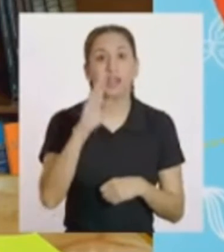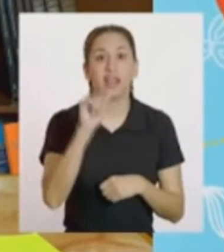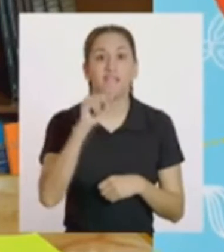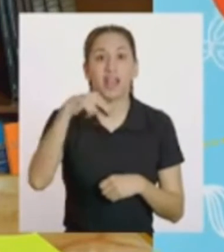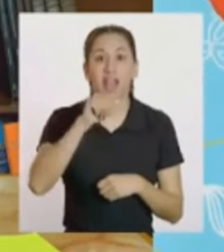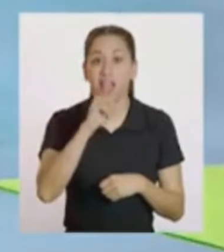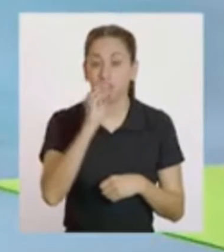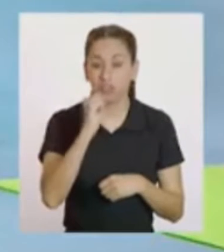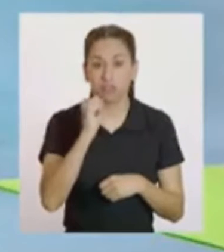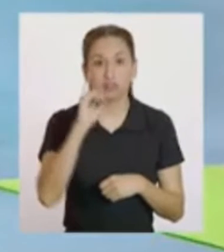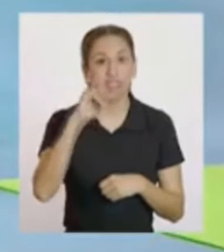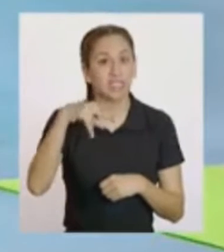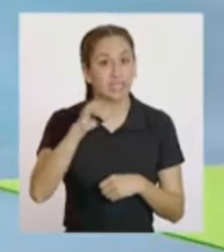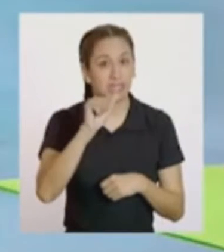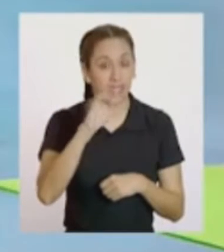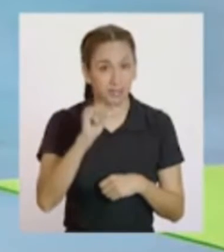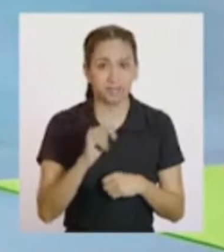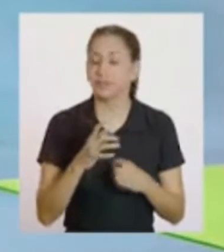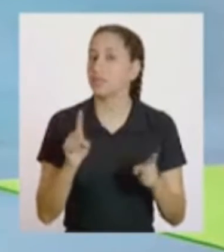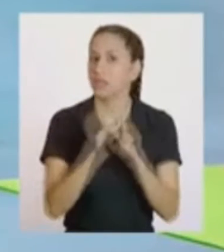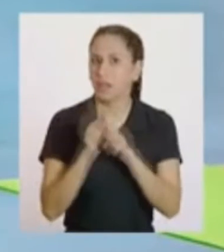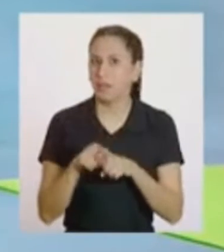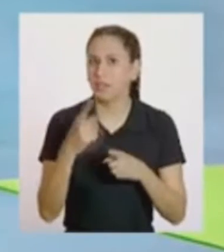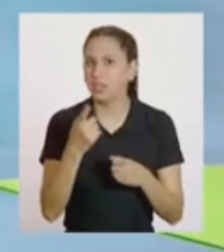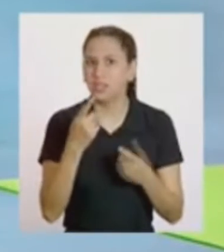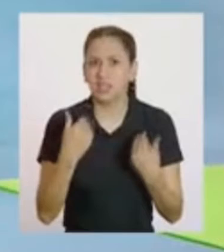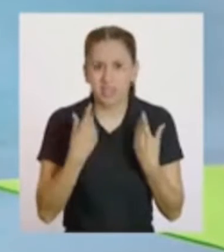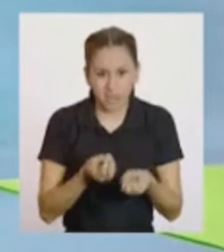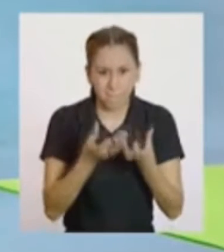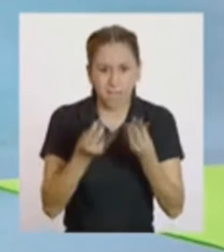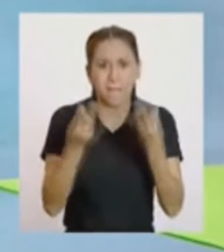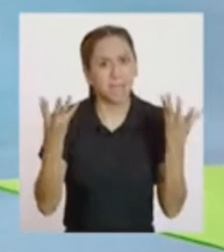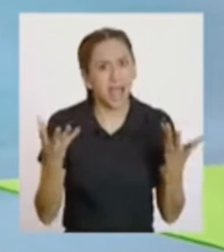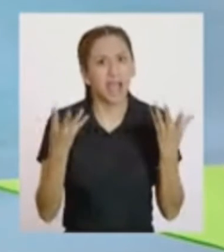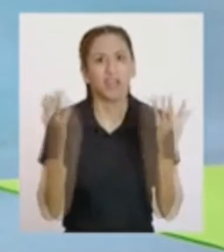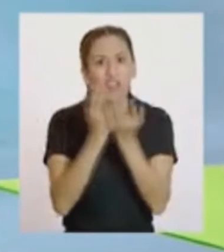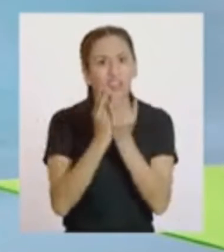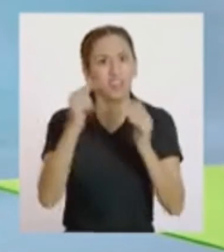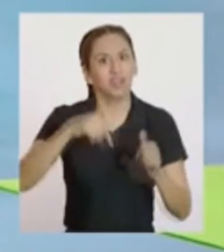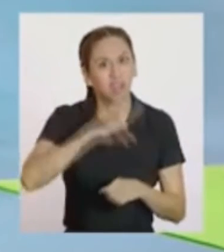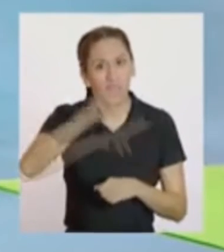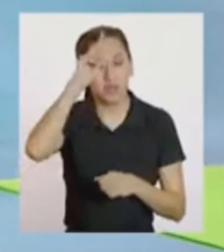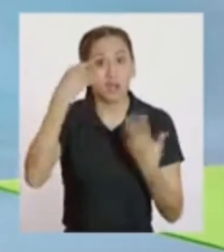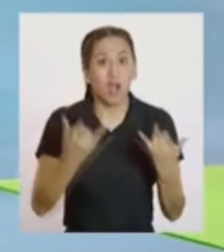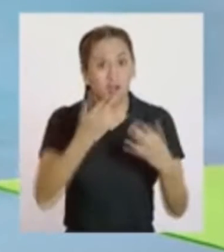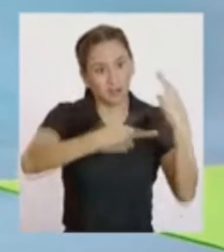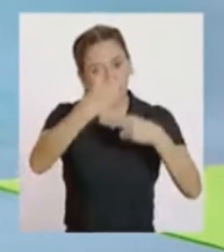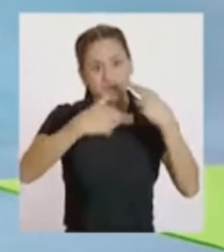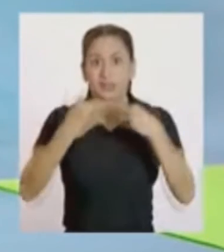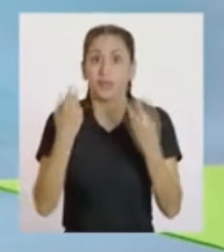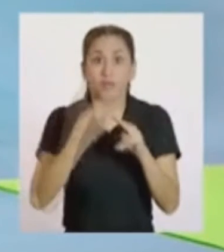y Encañada. Sería importante promover más escuelas saludables en el país, especialmente ahora que regresemos